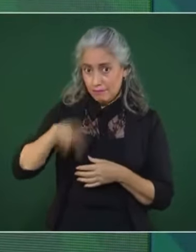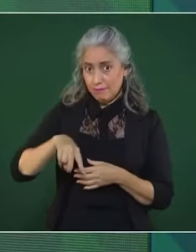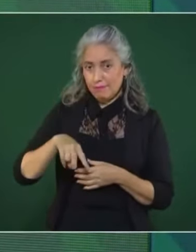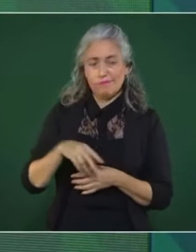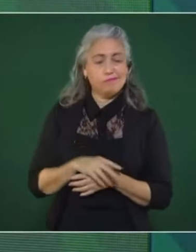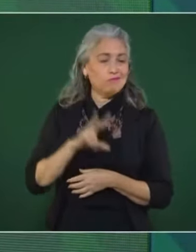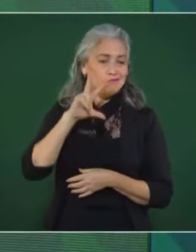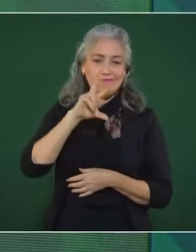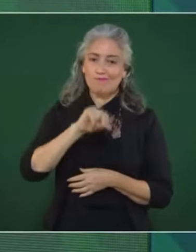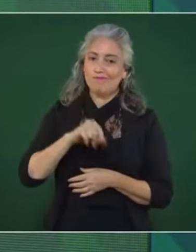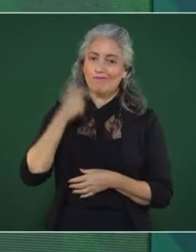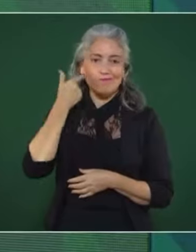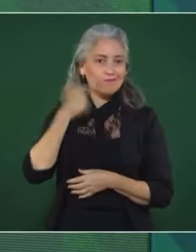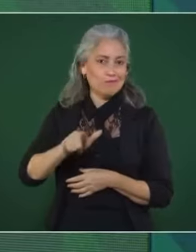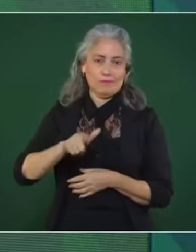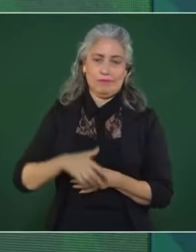Nosotros podemos